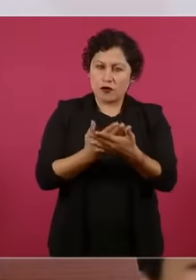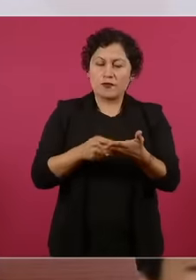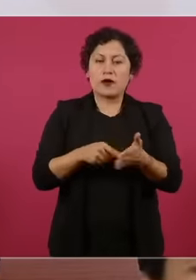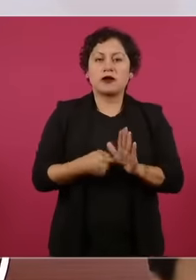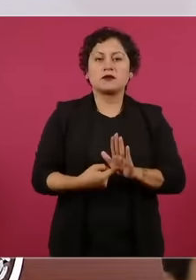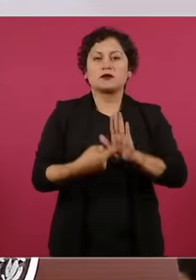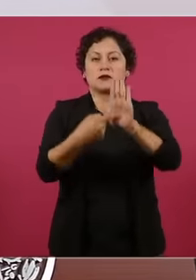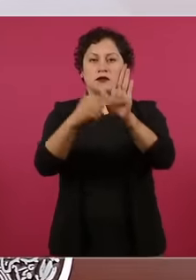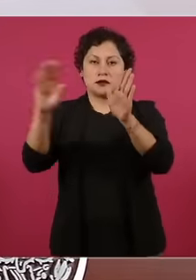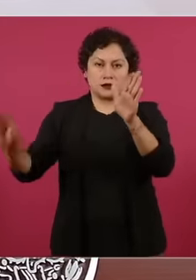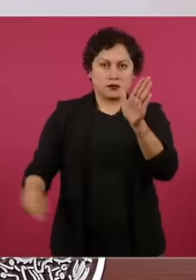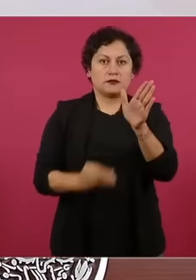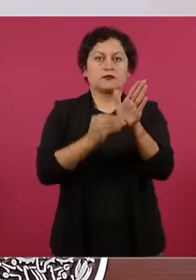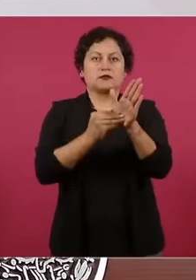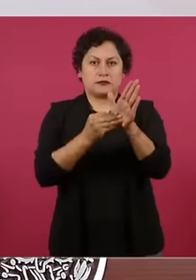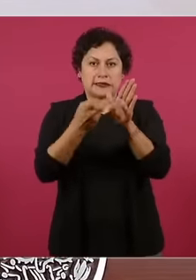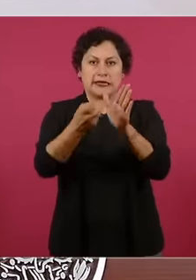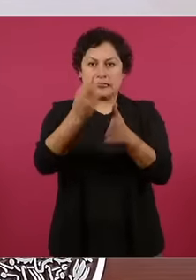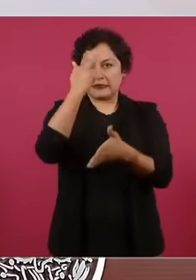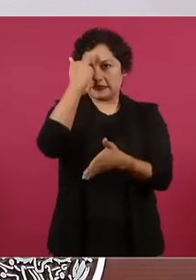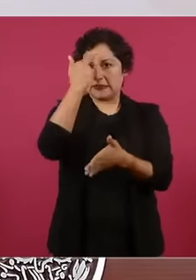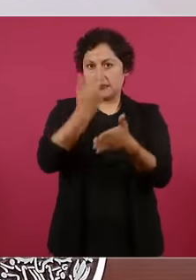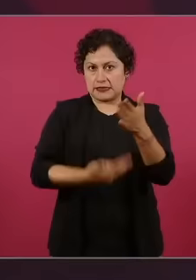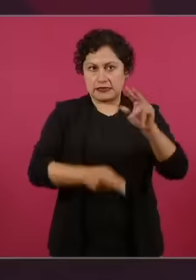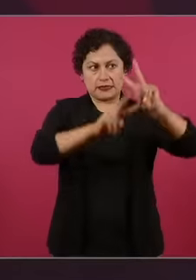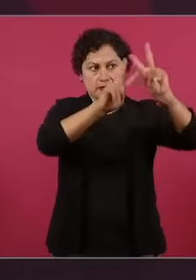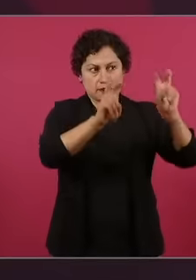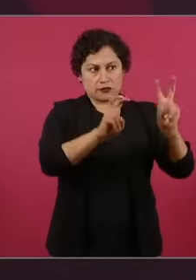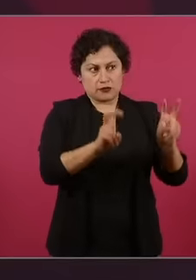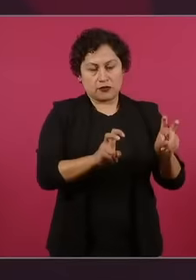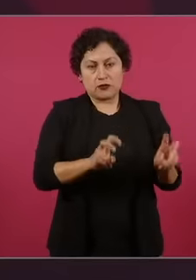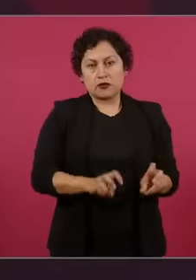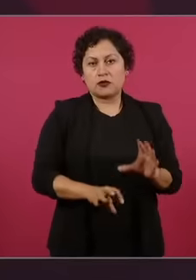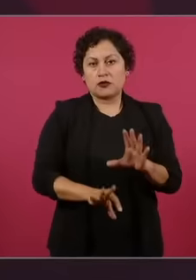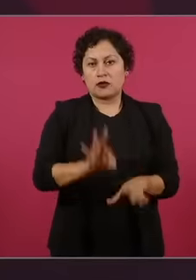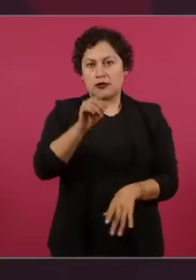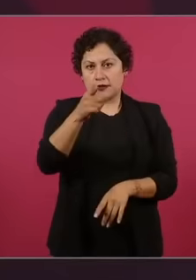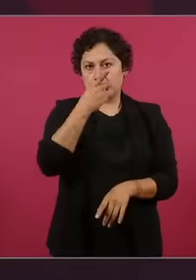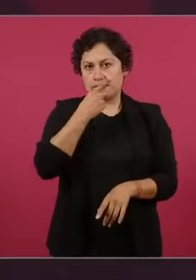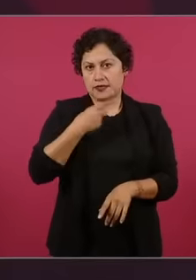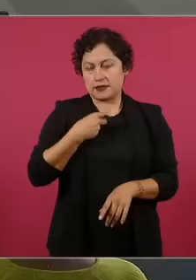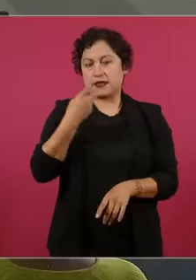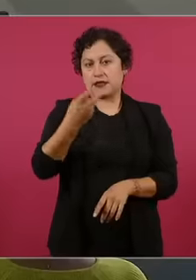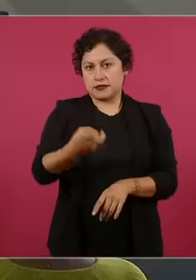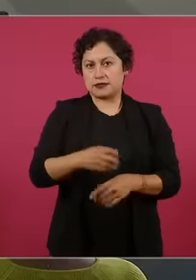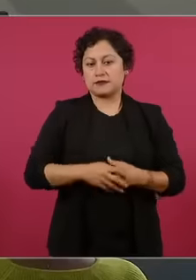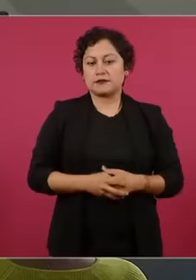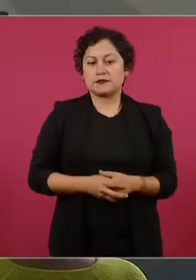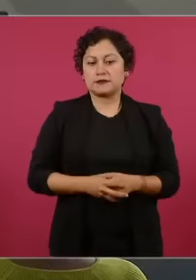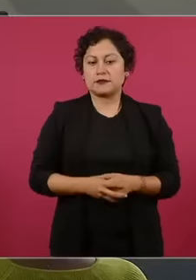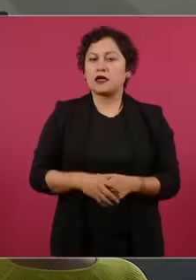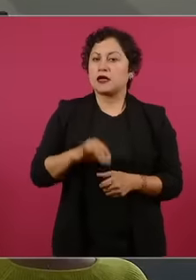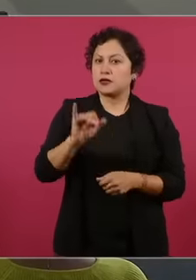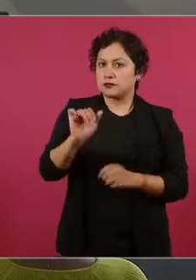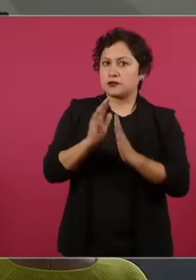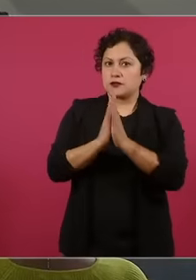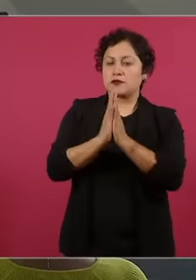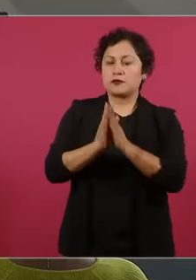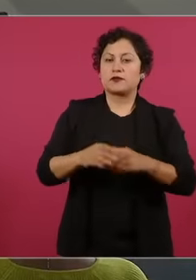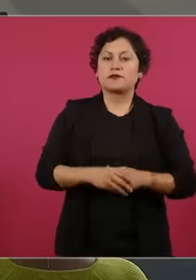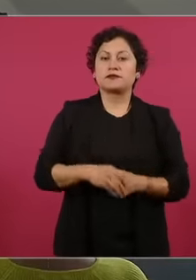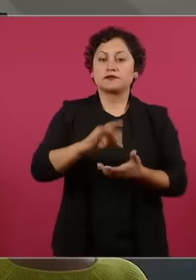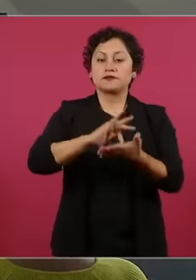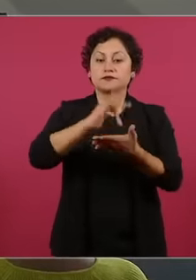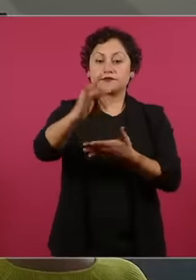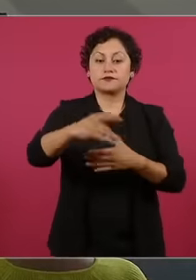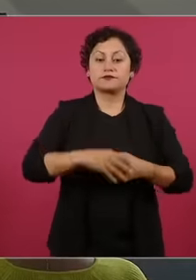conocer lo de los delitos y en particular lo de la extorsión. Sí, sí pueden dar un informe ahí. Muchas gracias,